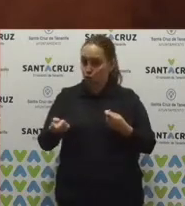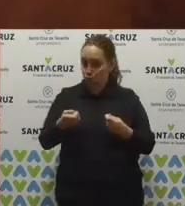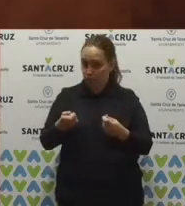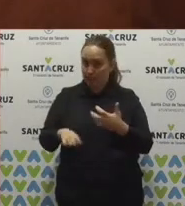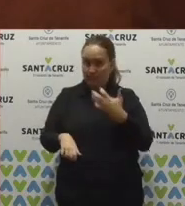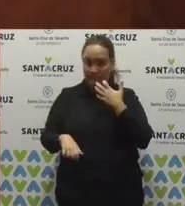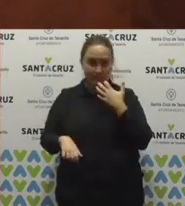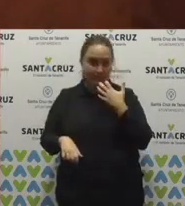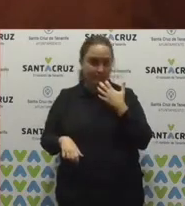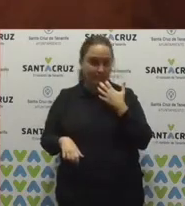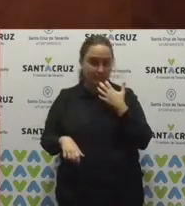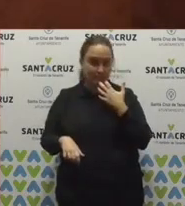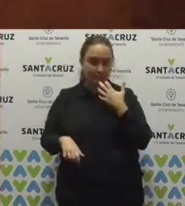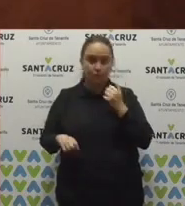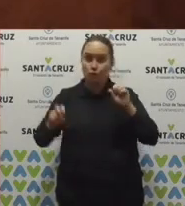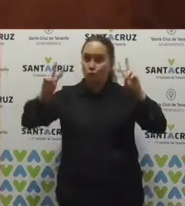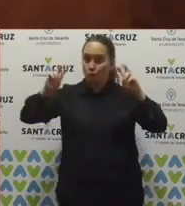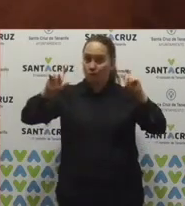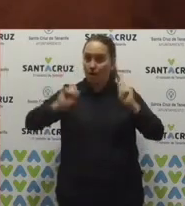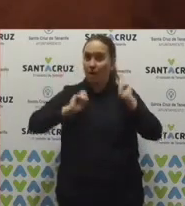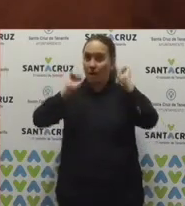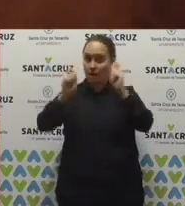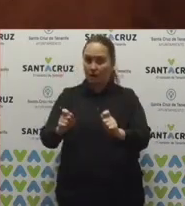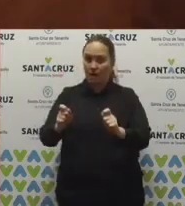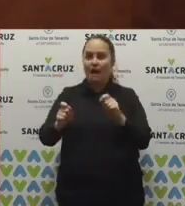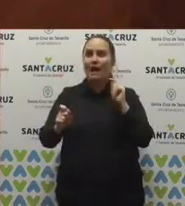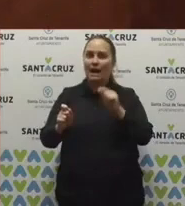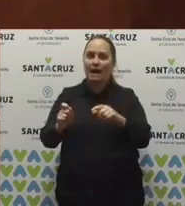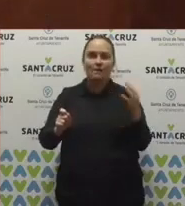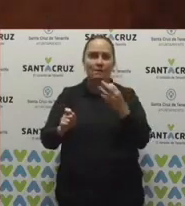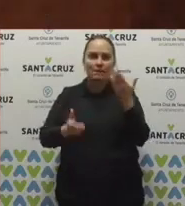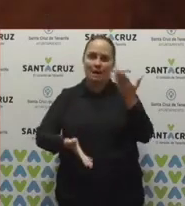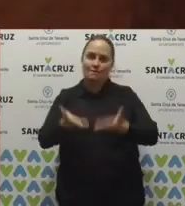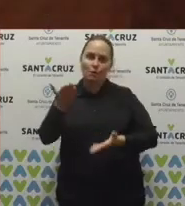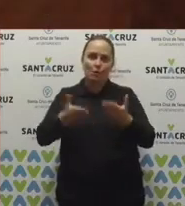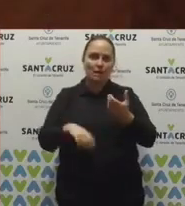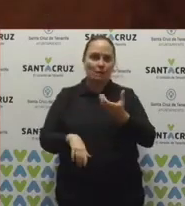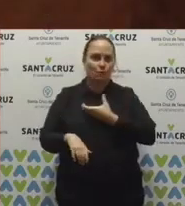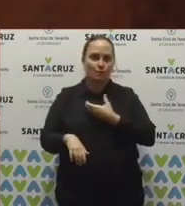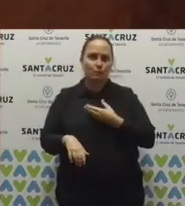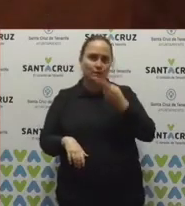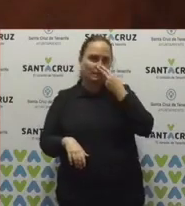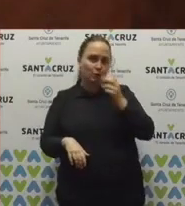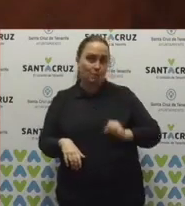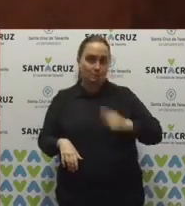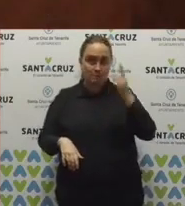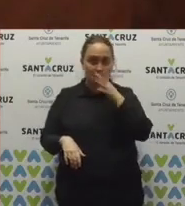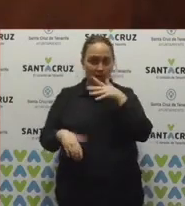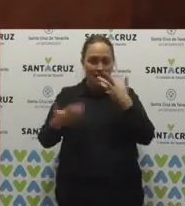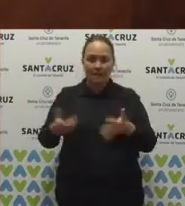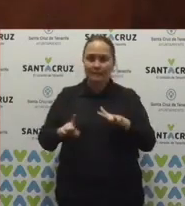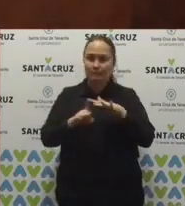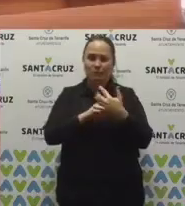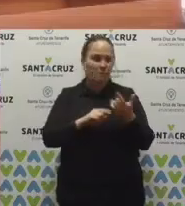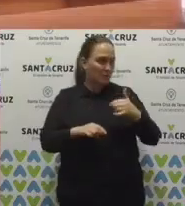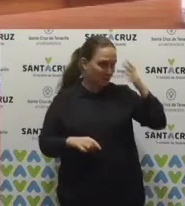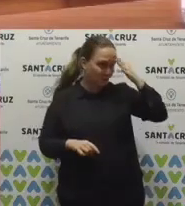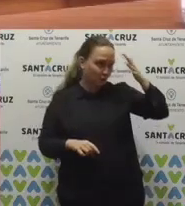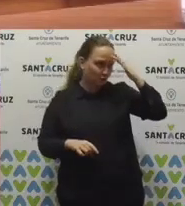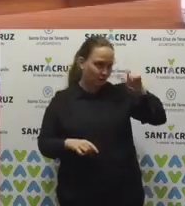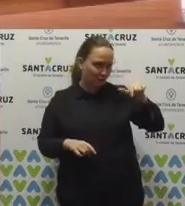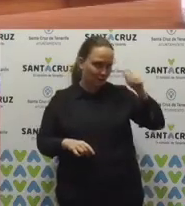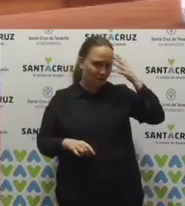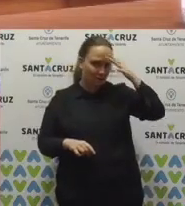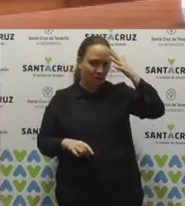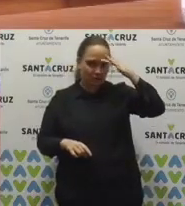estuviéramos pensando una nueva adjudicación es cuando habría que evaluar que le interesa más al ayuntamiento pero la situación actual el propio contrato en filosofía don guillermo usted está ahí